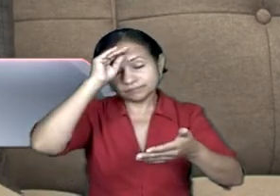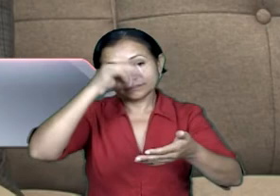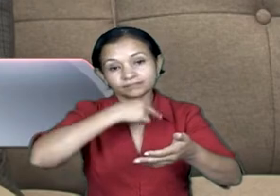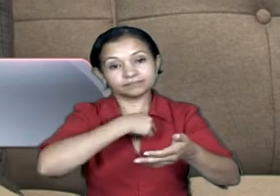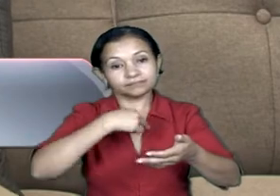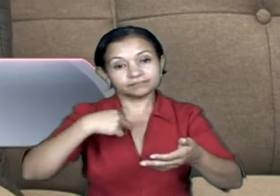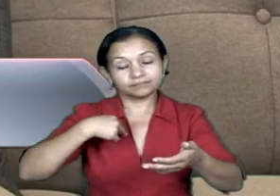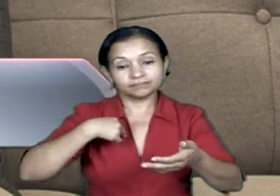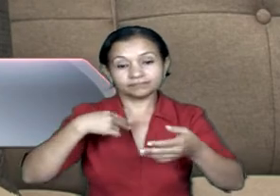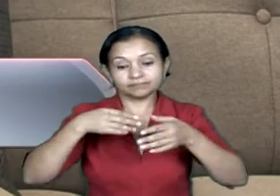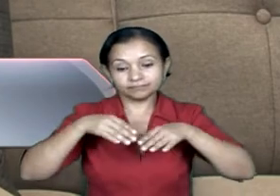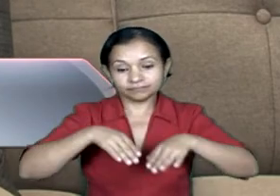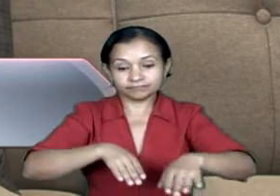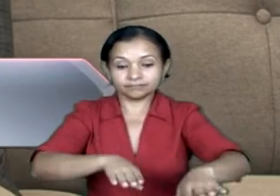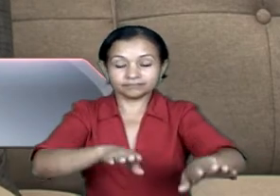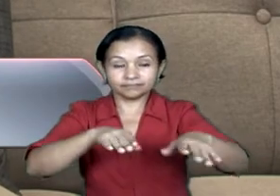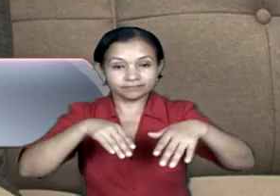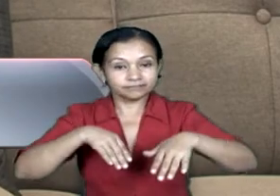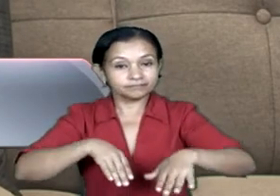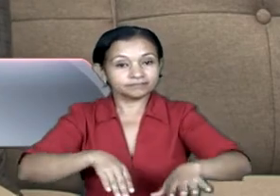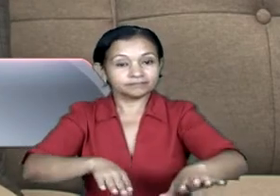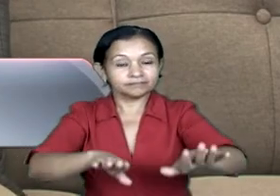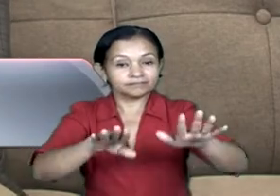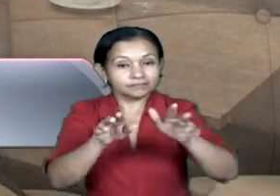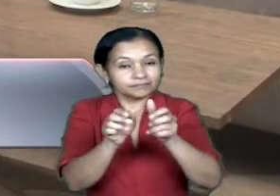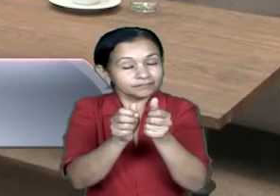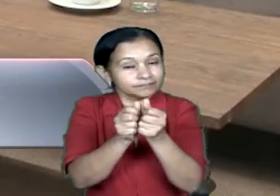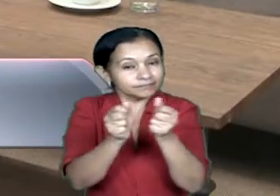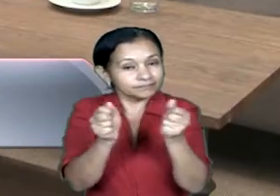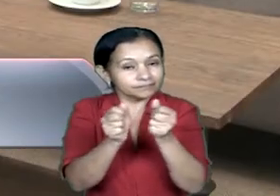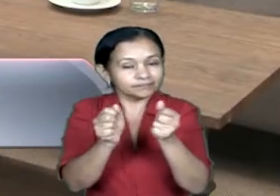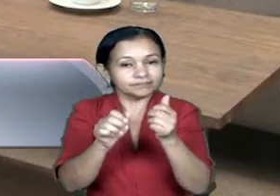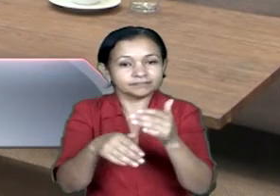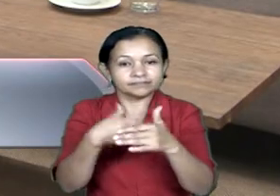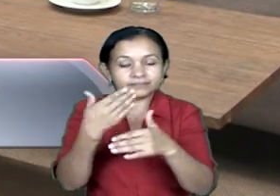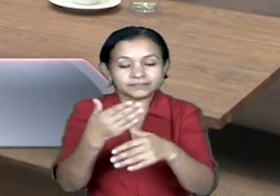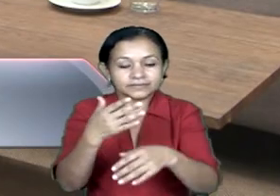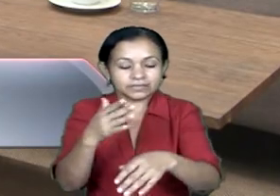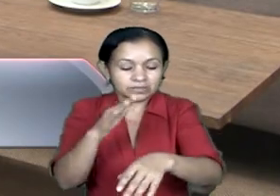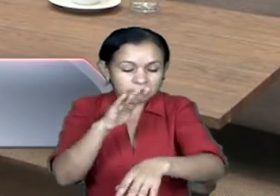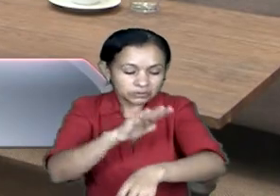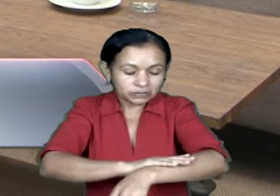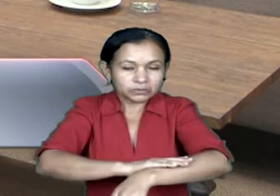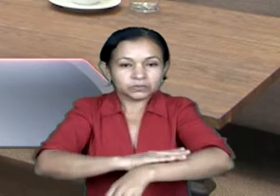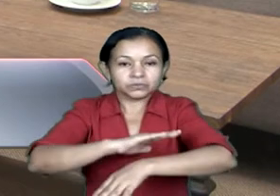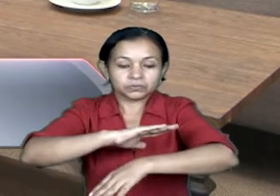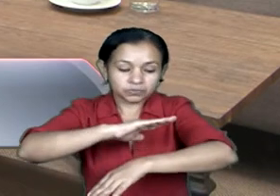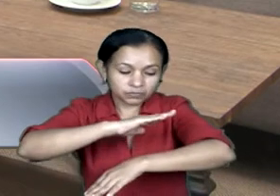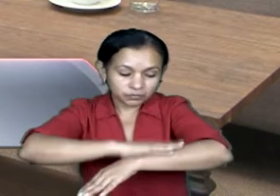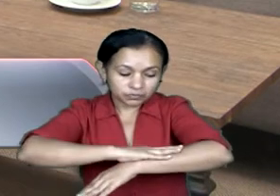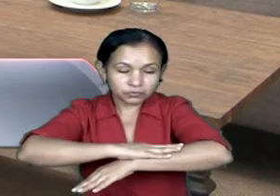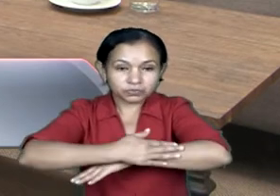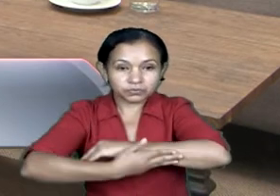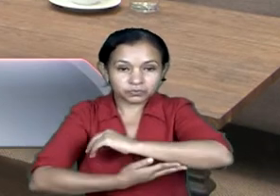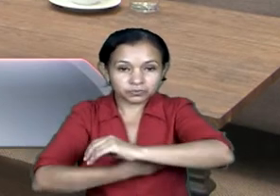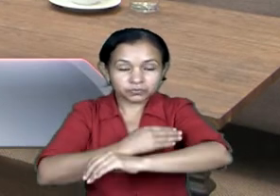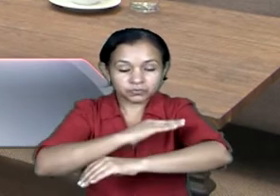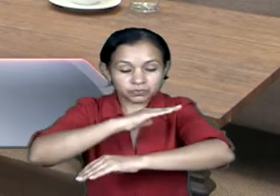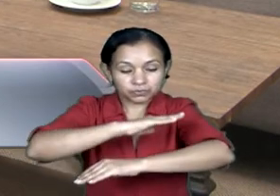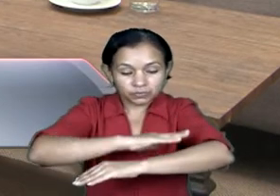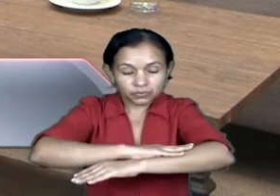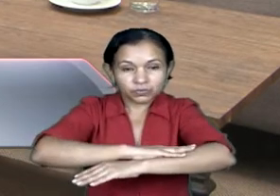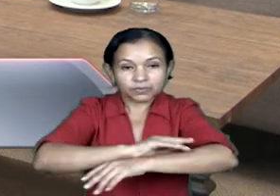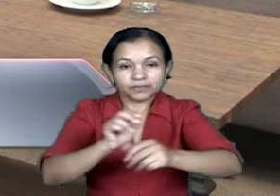de ropa compresiva, después de quemadura, ¿no?, la rehabilitación. Exacto. Se necesita